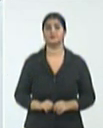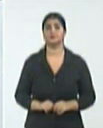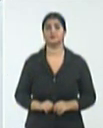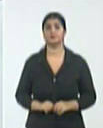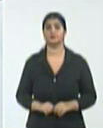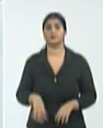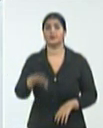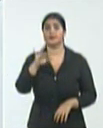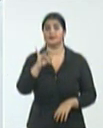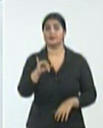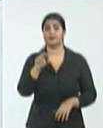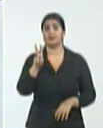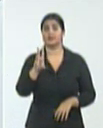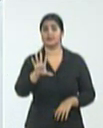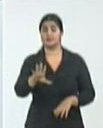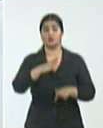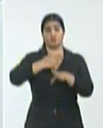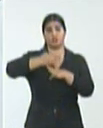735 en Santiago,